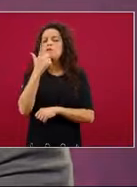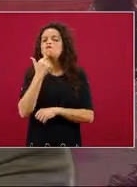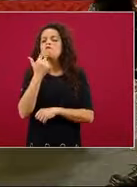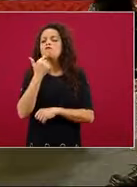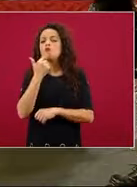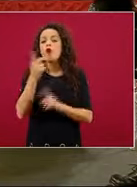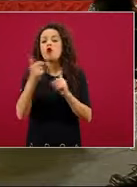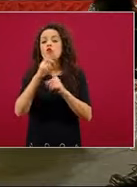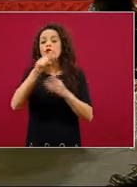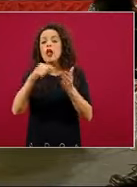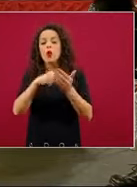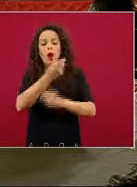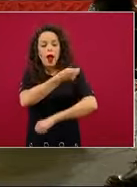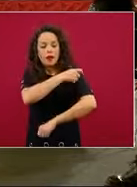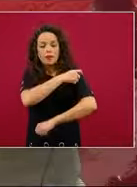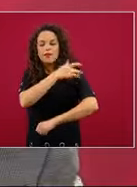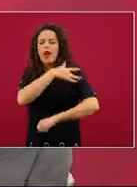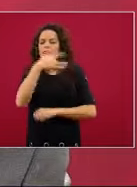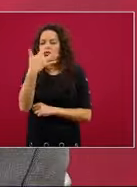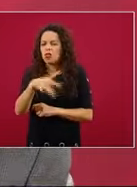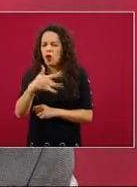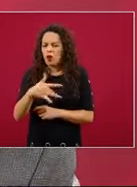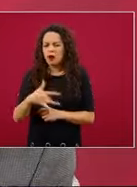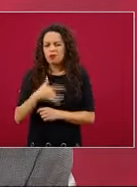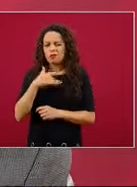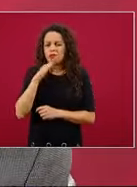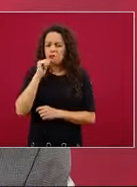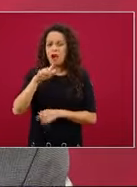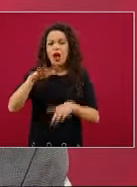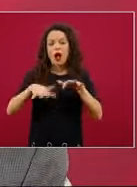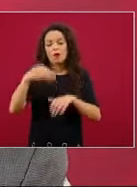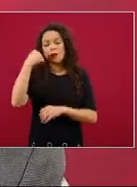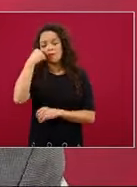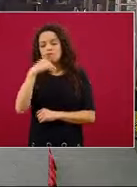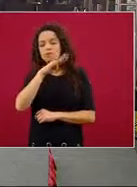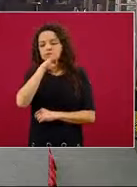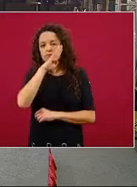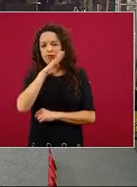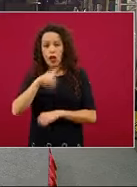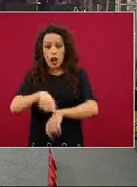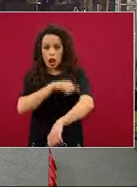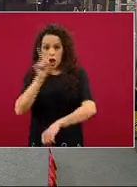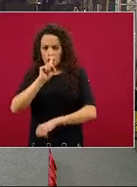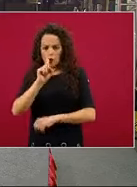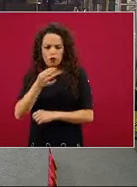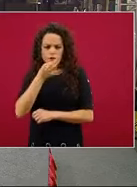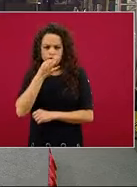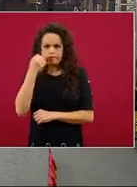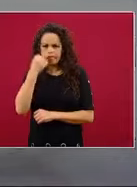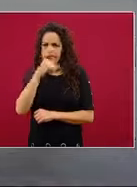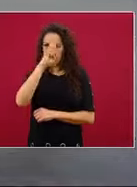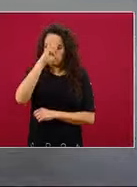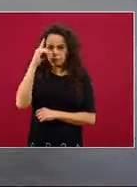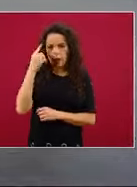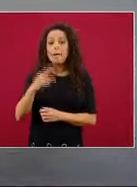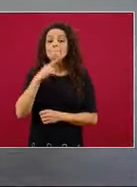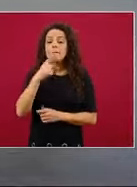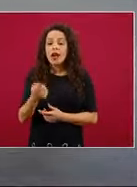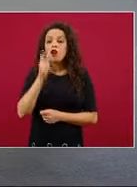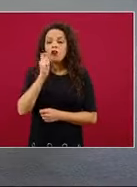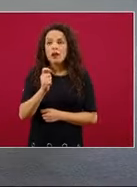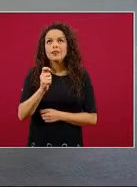de inyección, dolor, malestar, ocasionalmente fiebre de corta duración, y prefirieron hacer una comparación no